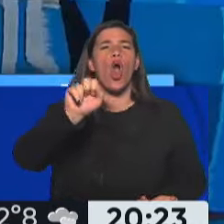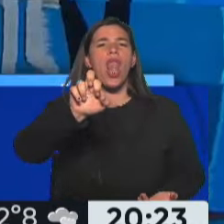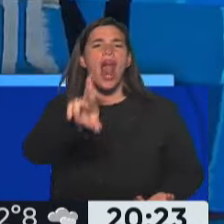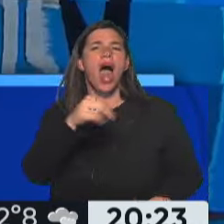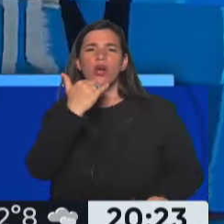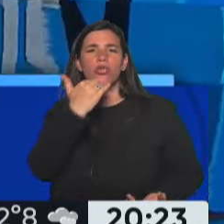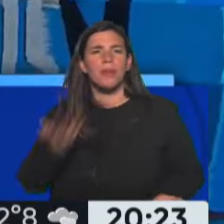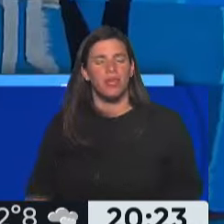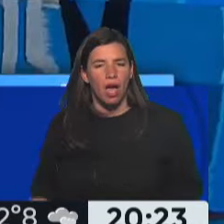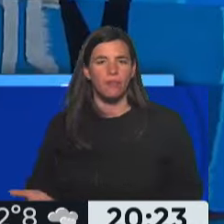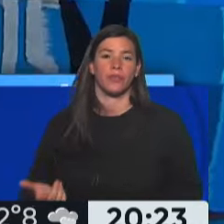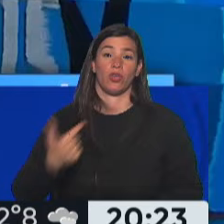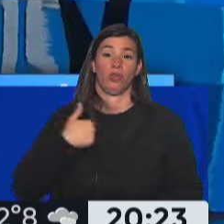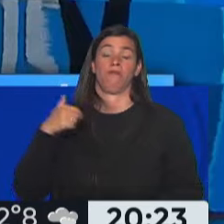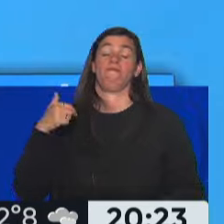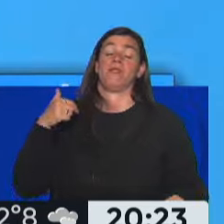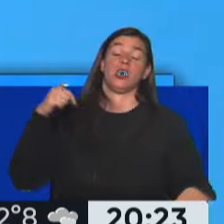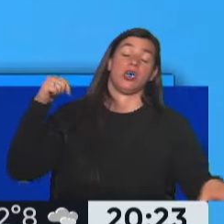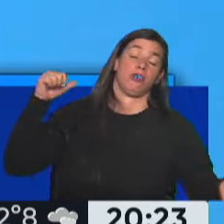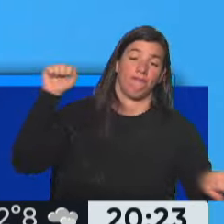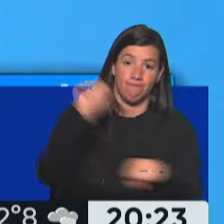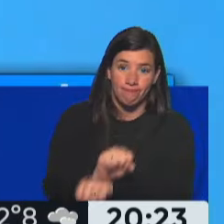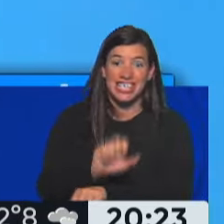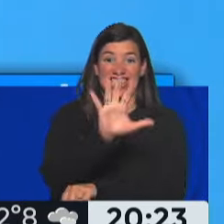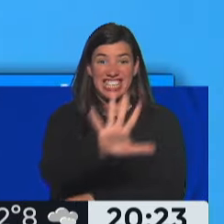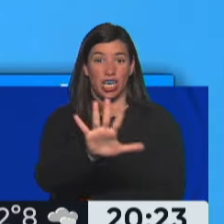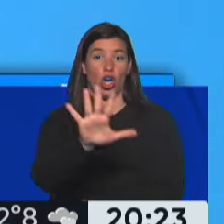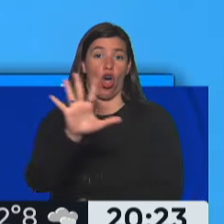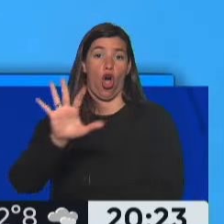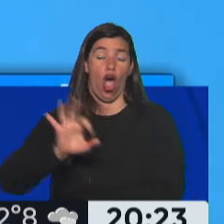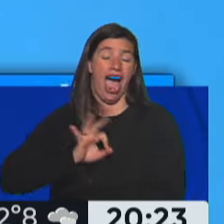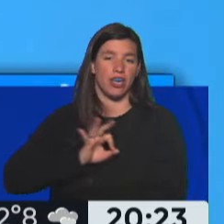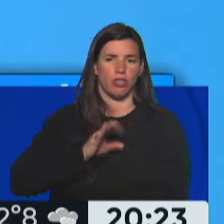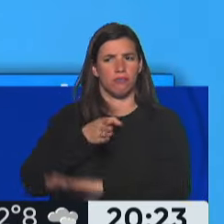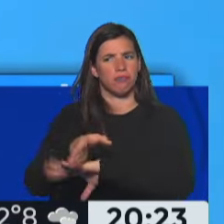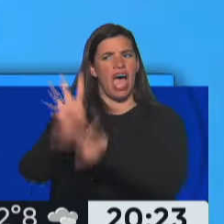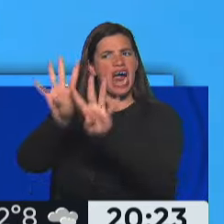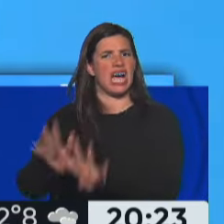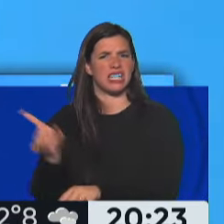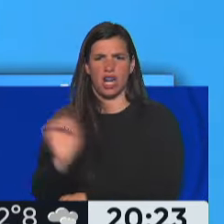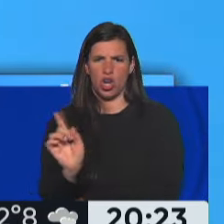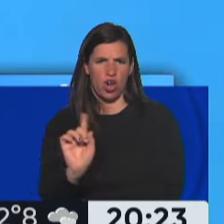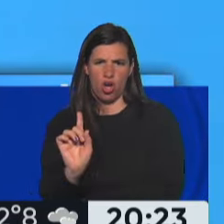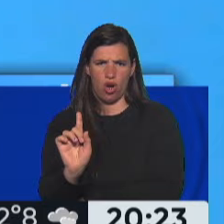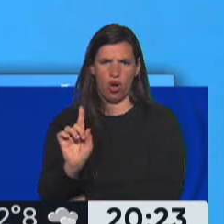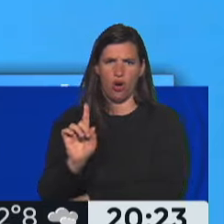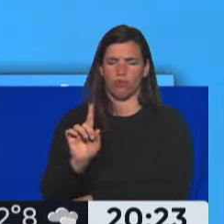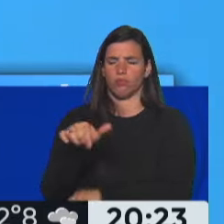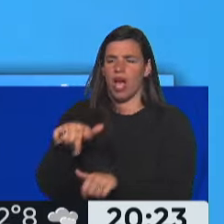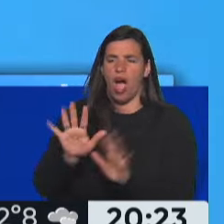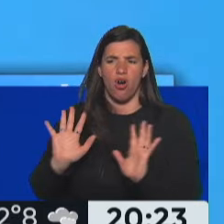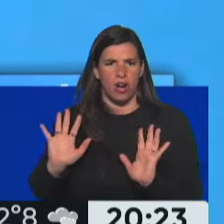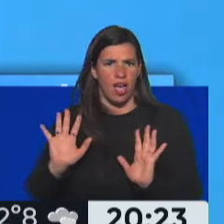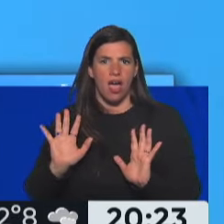a 5 años y medio de prisión. No va a ir a la cárcel por ahora porque no está firme la condena, pero esto tiene que ver con un